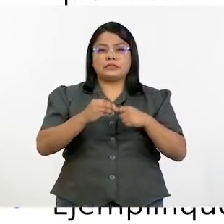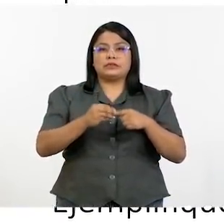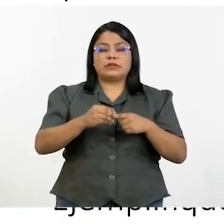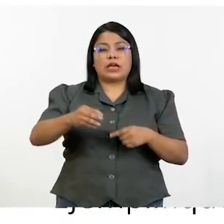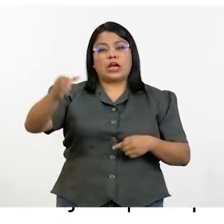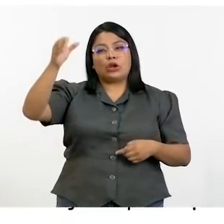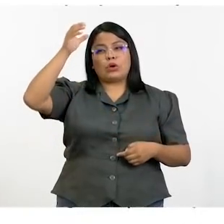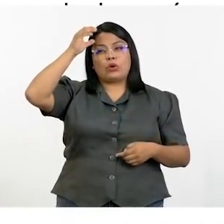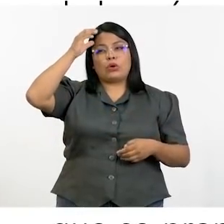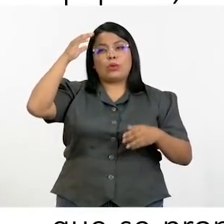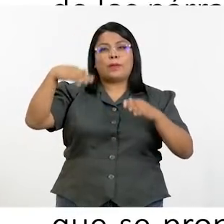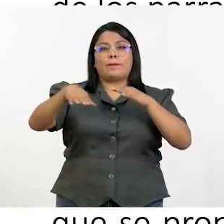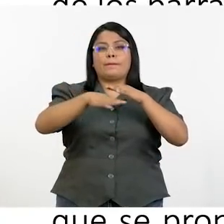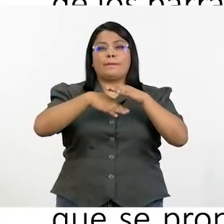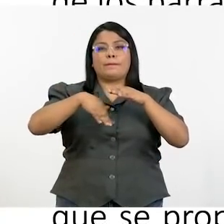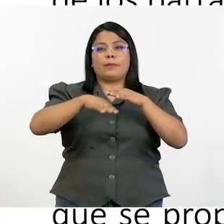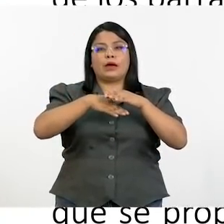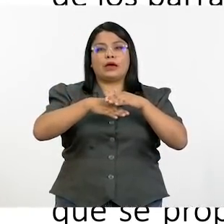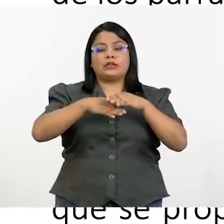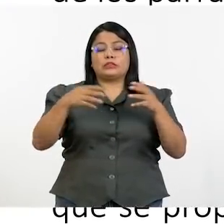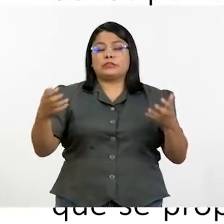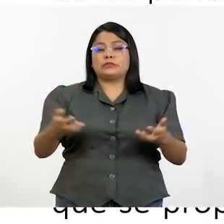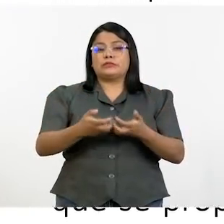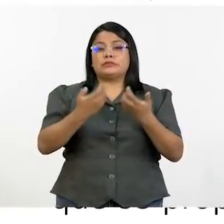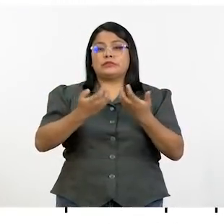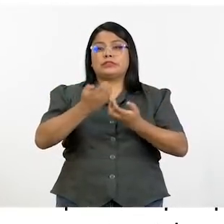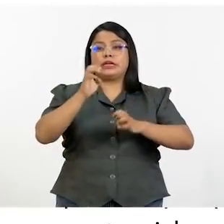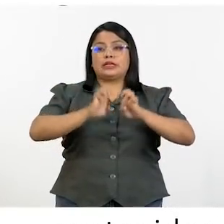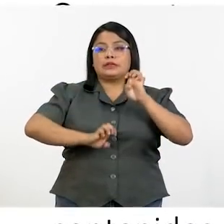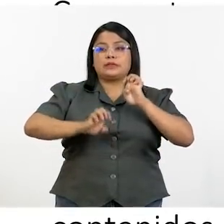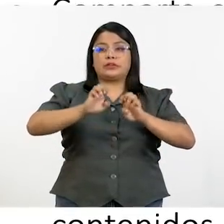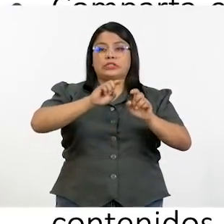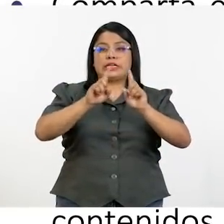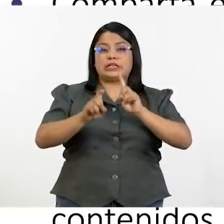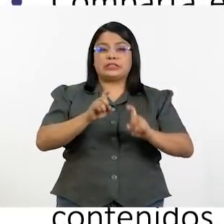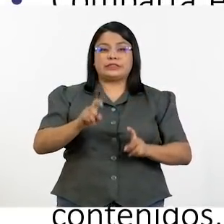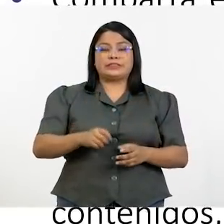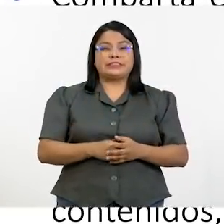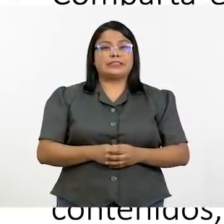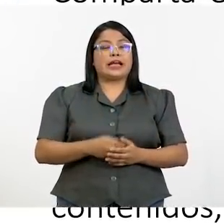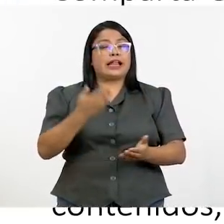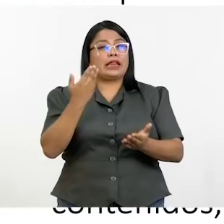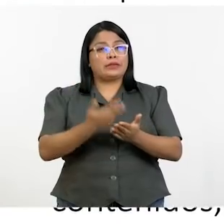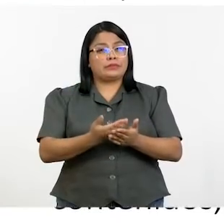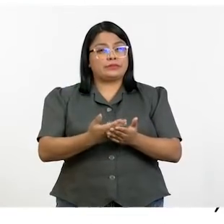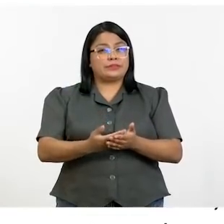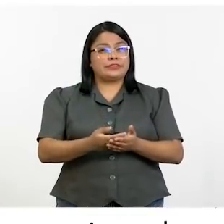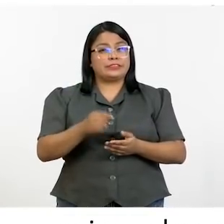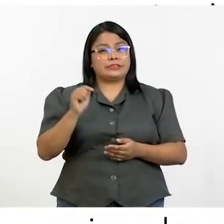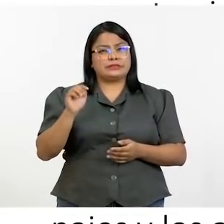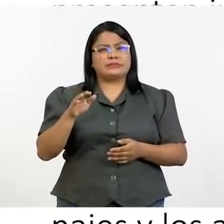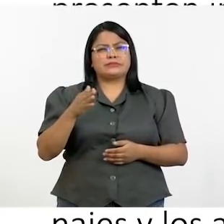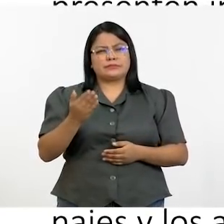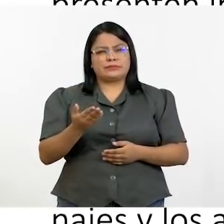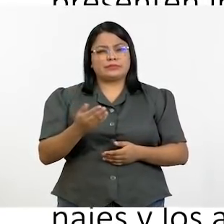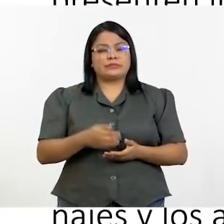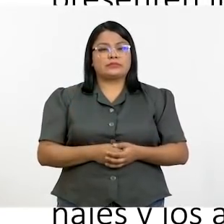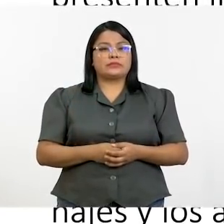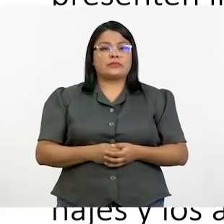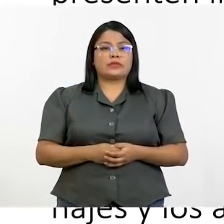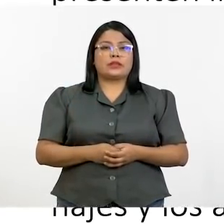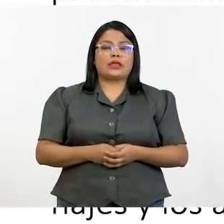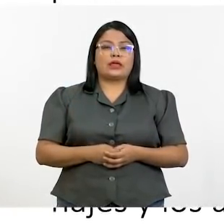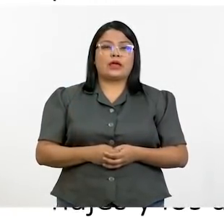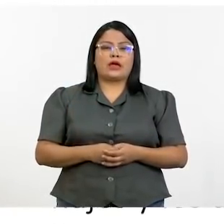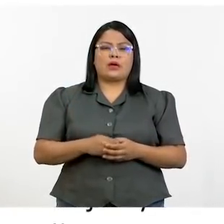especifican esos conocimientos básicos a indagar en la evaluación diagnóstica. El propósito de este diagnóstico